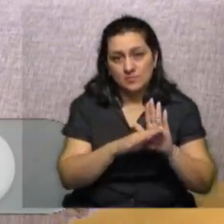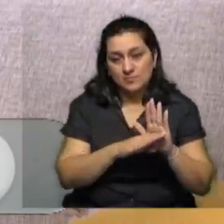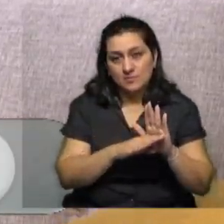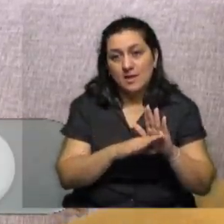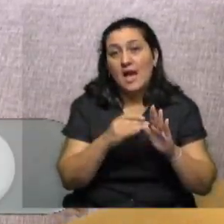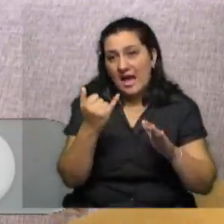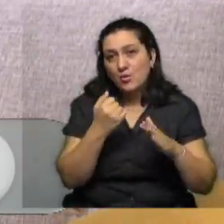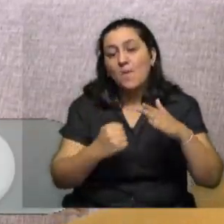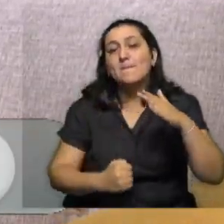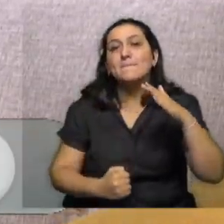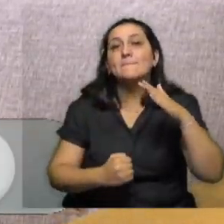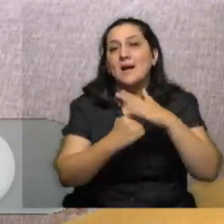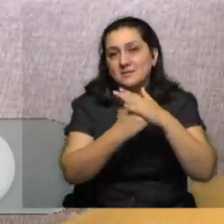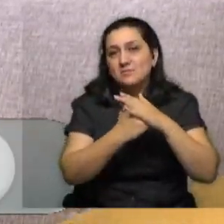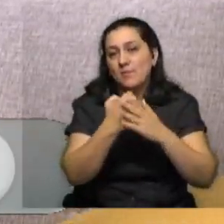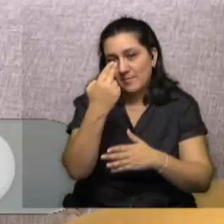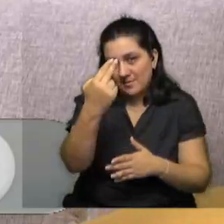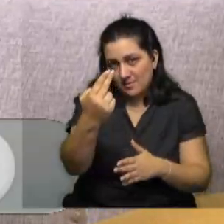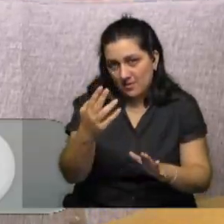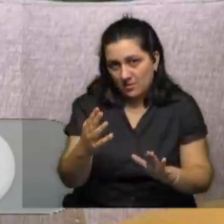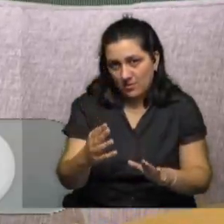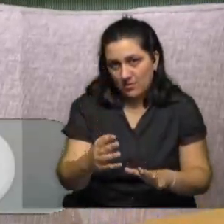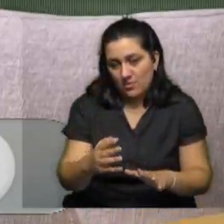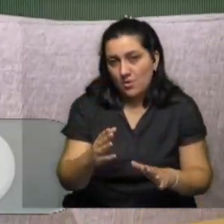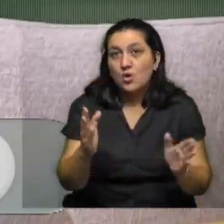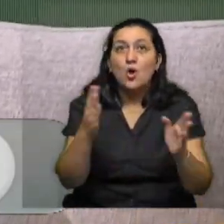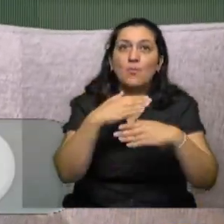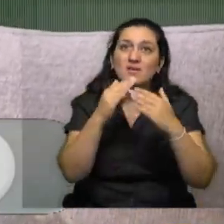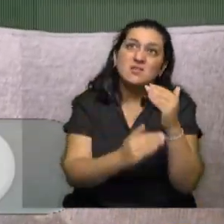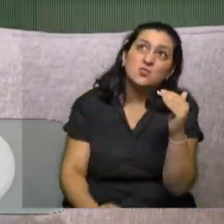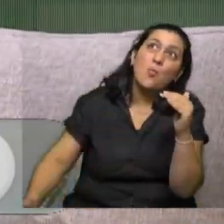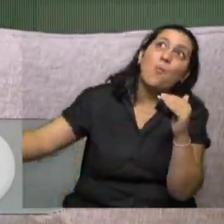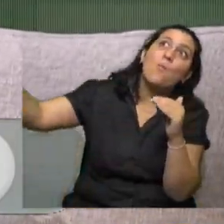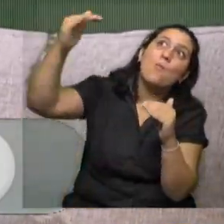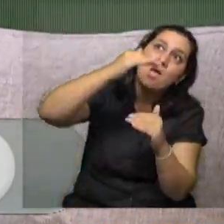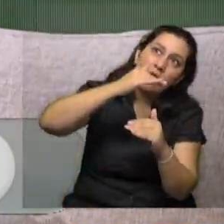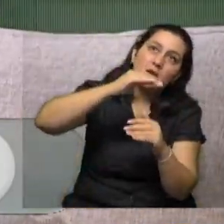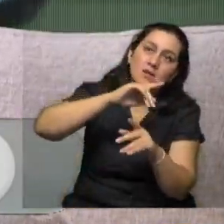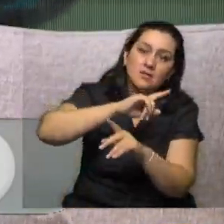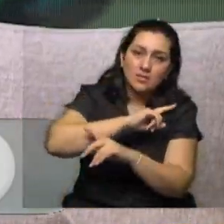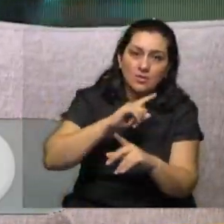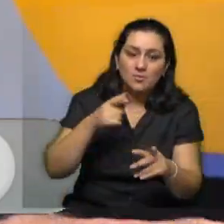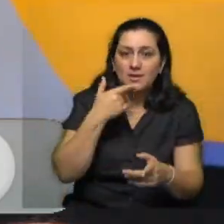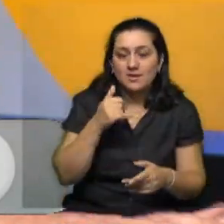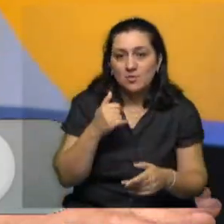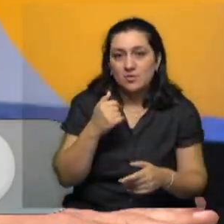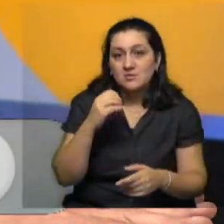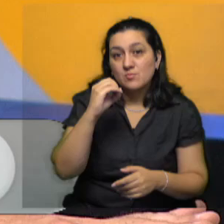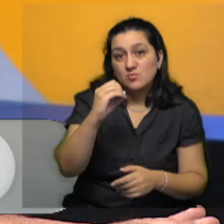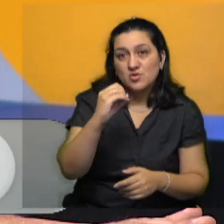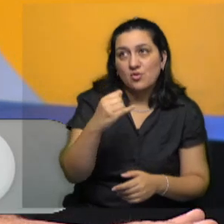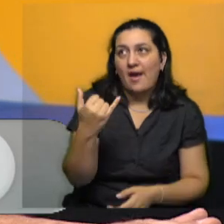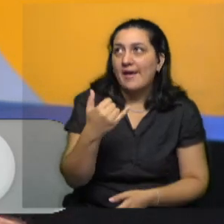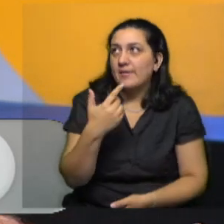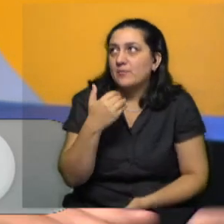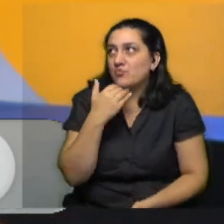hasta por normativas, digamos así, no conviene que se superen tales parámetros en ámbitos laborales, etcétera. Por ejemplo, si en vez de un 0 ahí